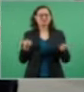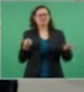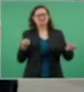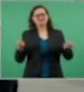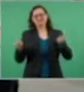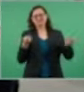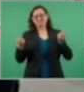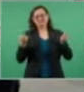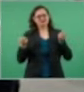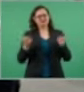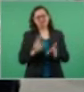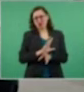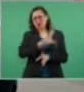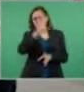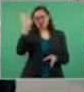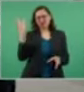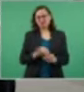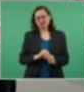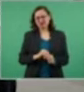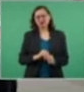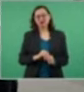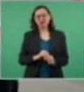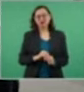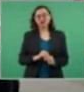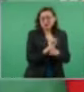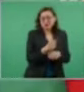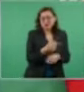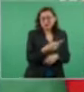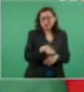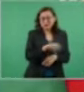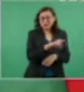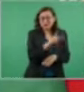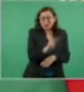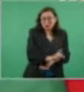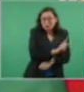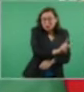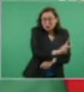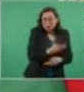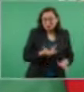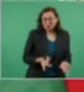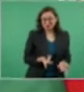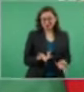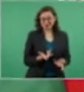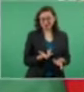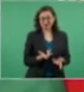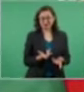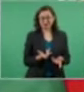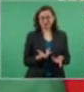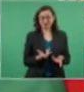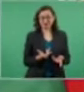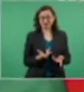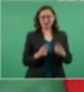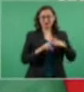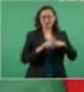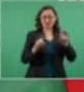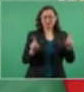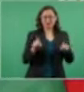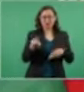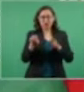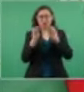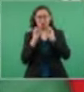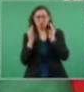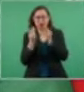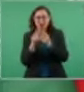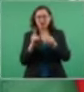de los ejemplos más recientes y más frescos. Pues te agradezco muchísimo el haber participado con esta reflexión, este